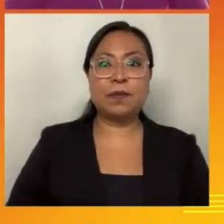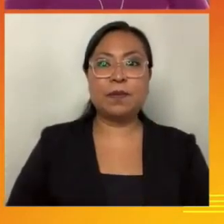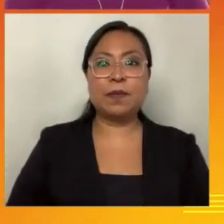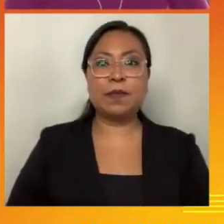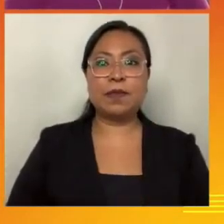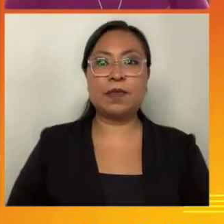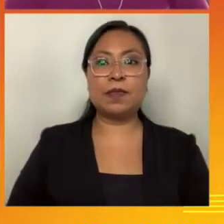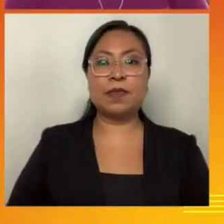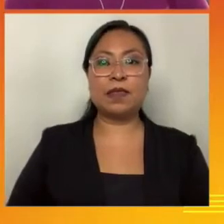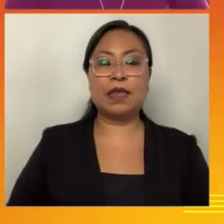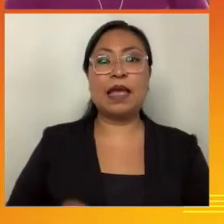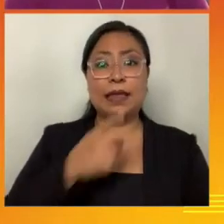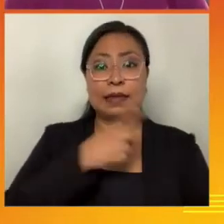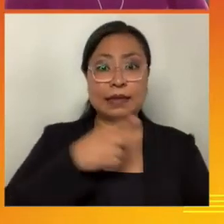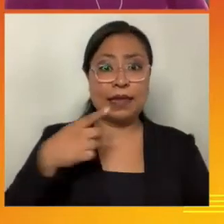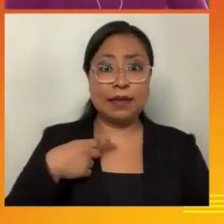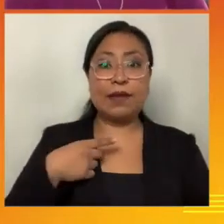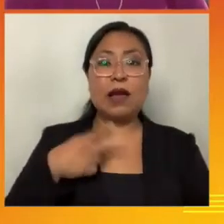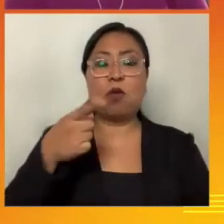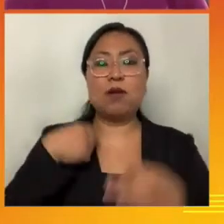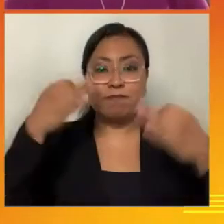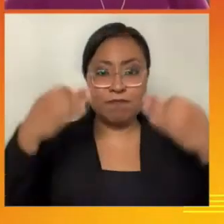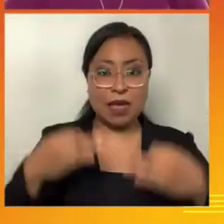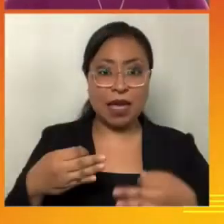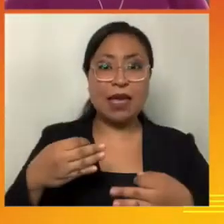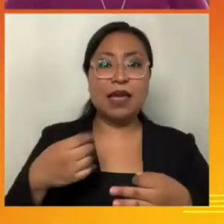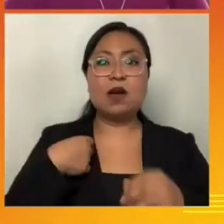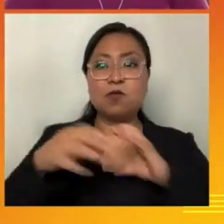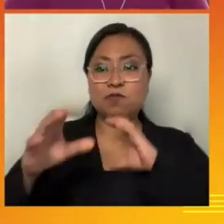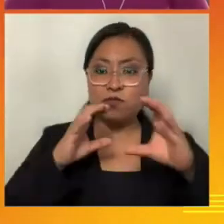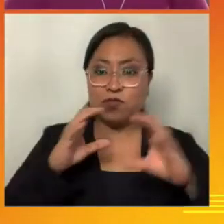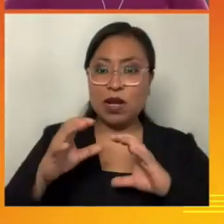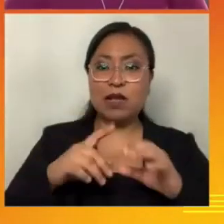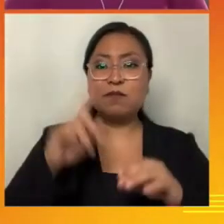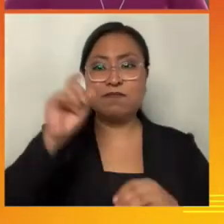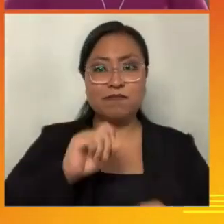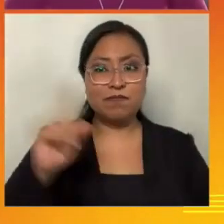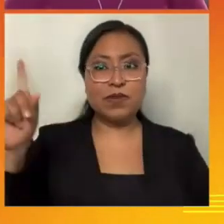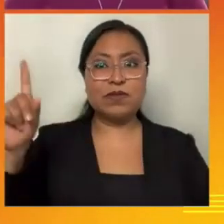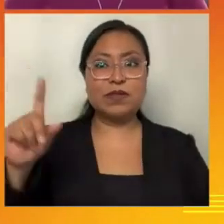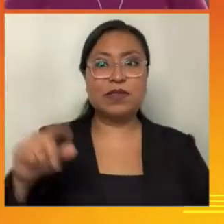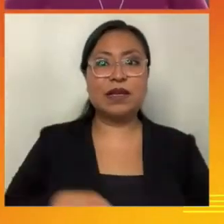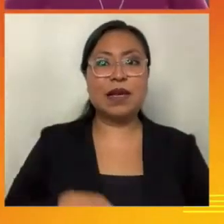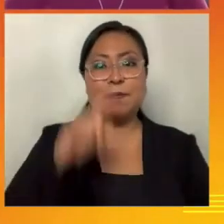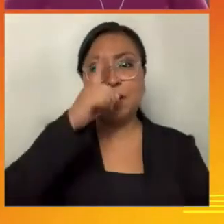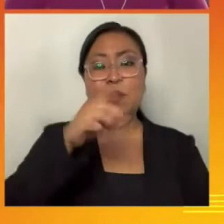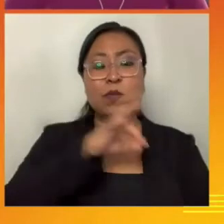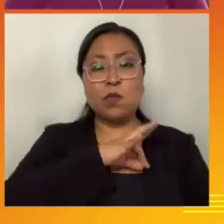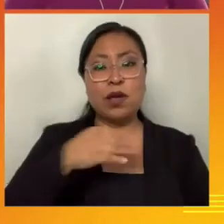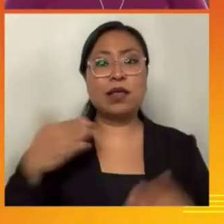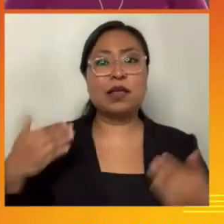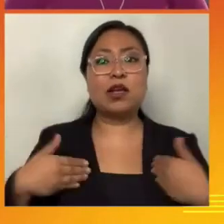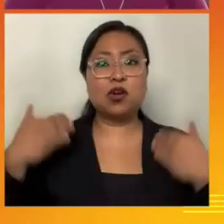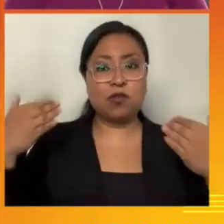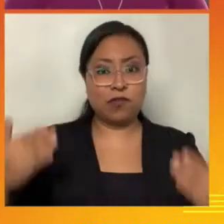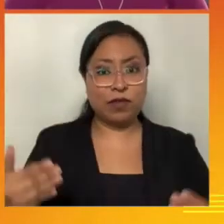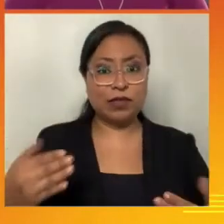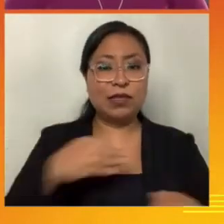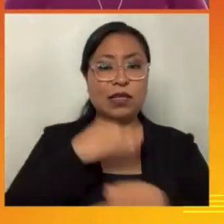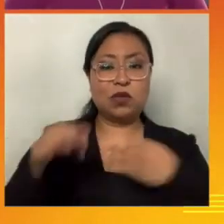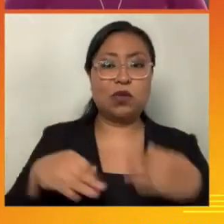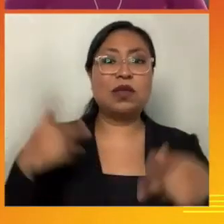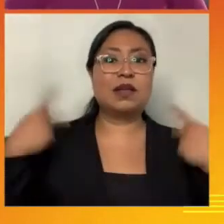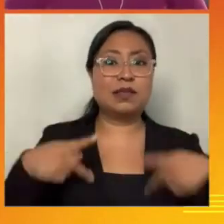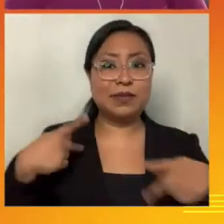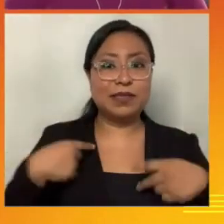mejor establecida posible y lo más profesional posible para que nos genere confianza a las personas que estamos en el